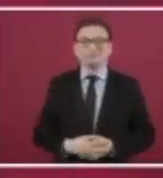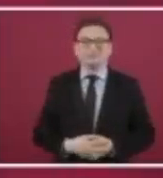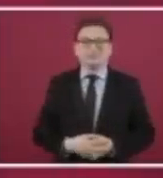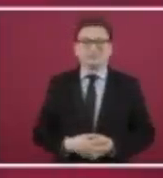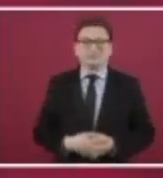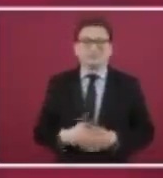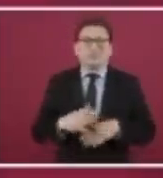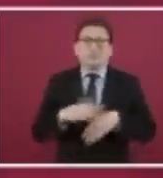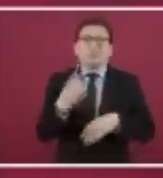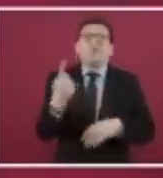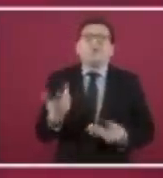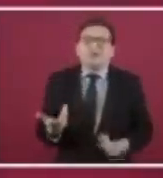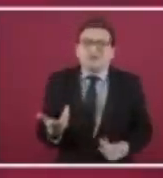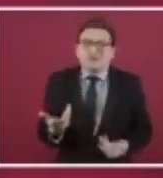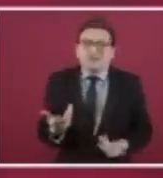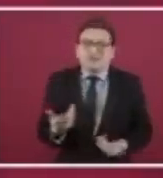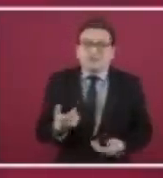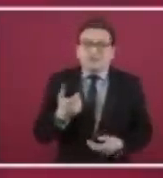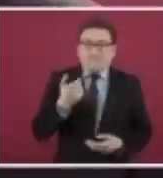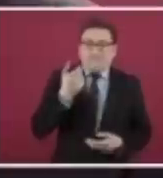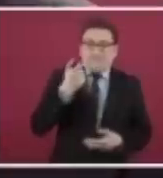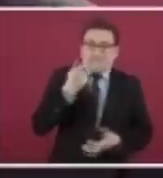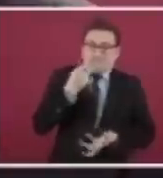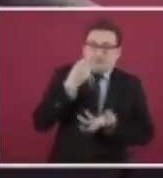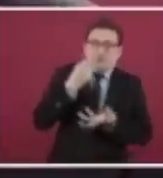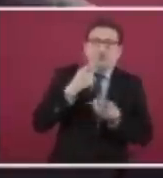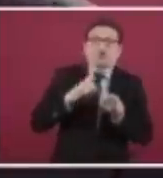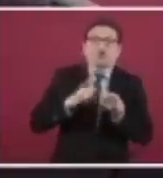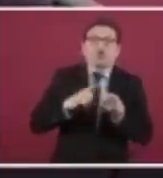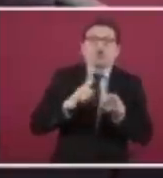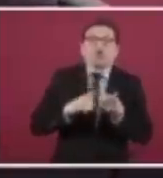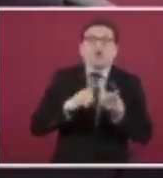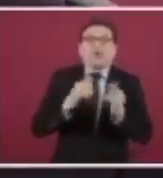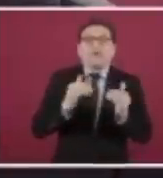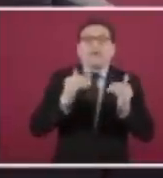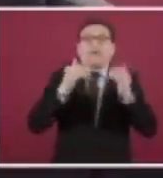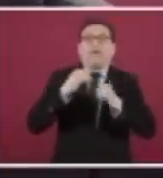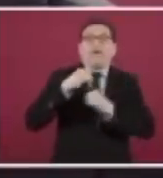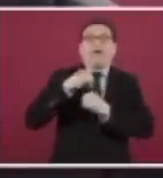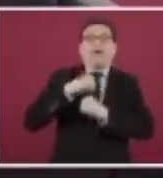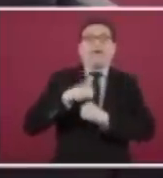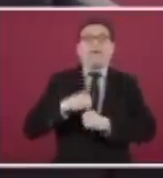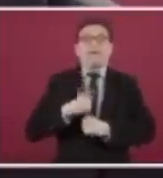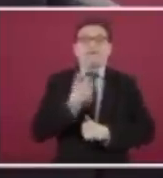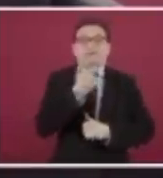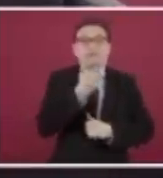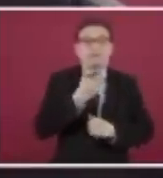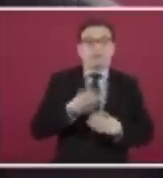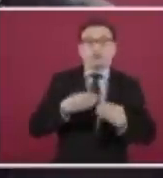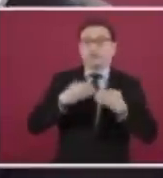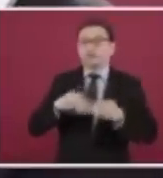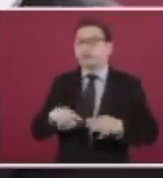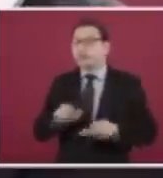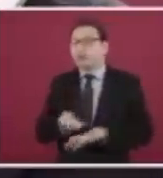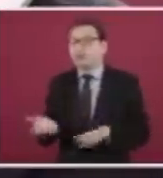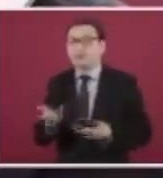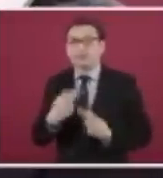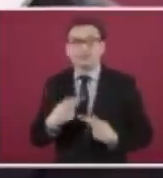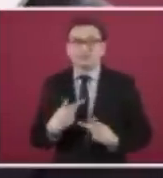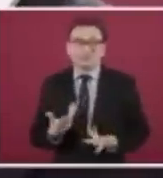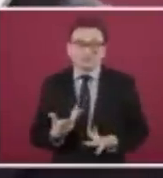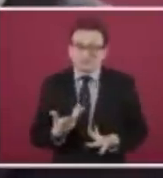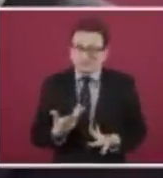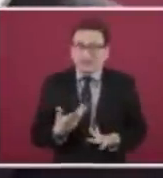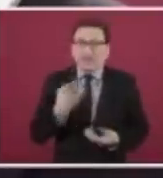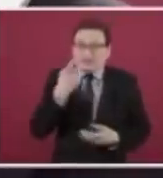porque se maneja arriba nada más. Entonces, en el supuesto de que se entreguen